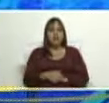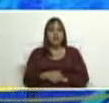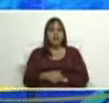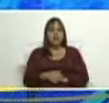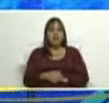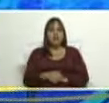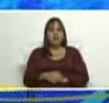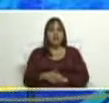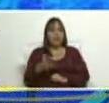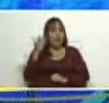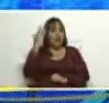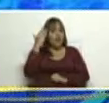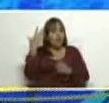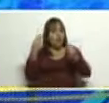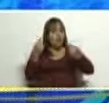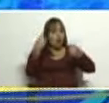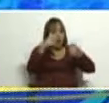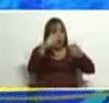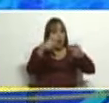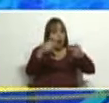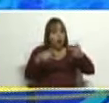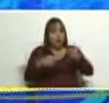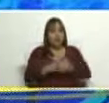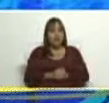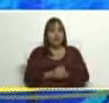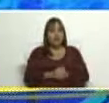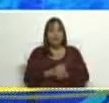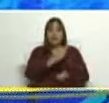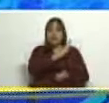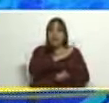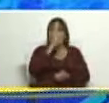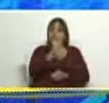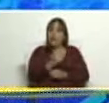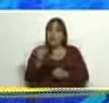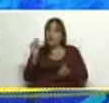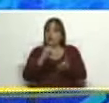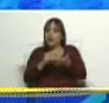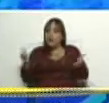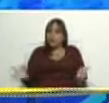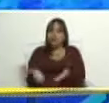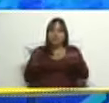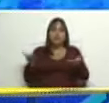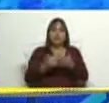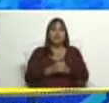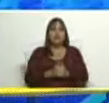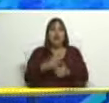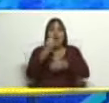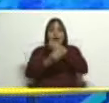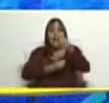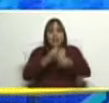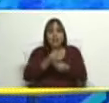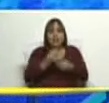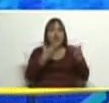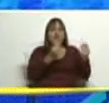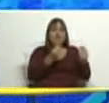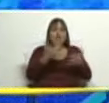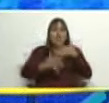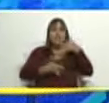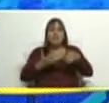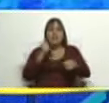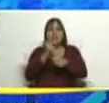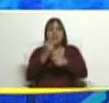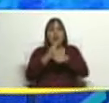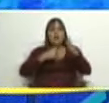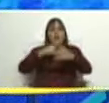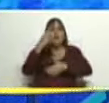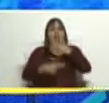Tomando en cuenta muchas cosas que tenemos, pero que hay que relanzar. Y creando muchas acciones y planes